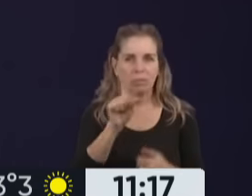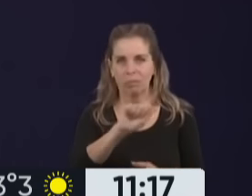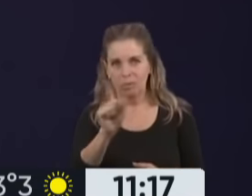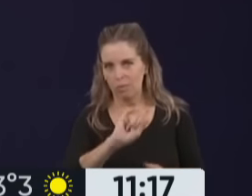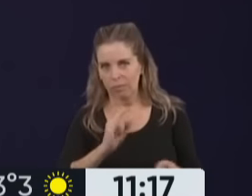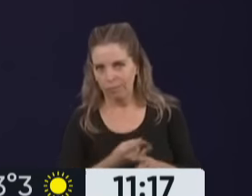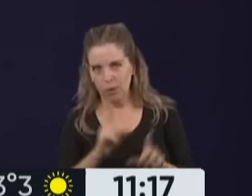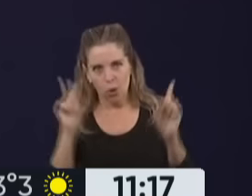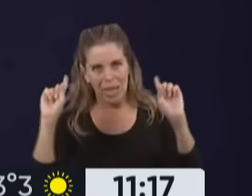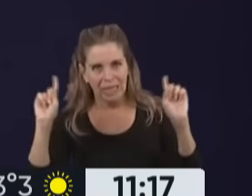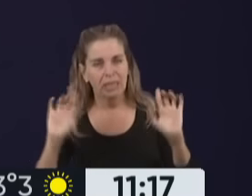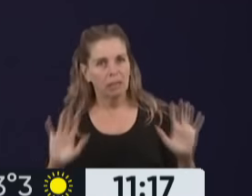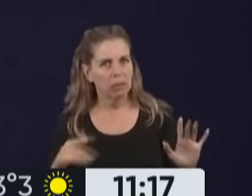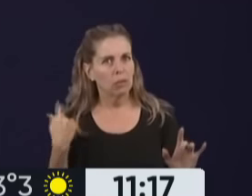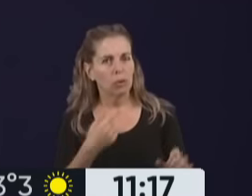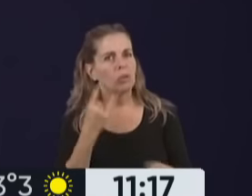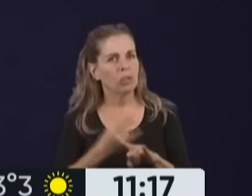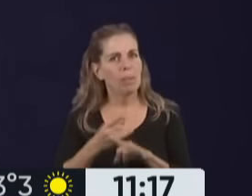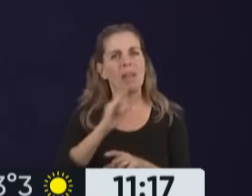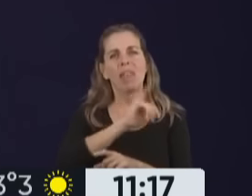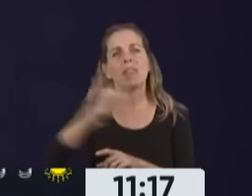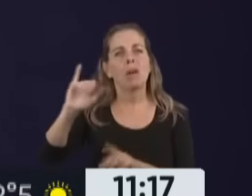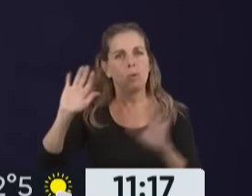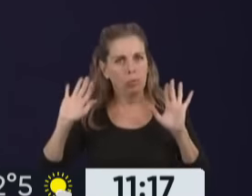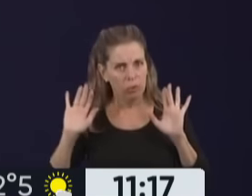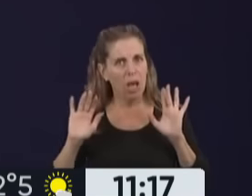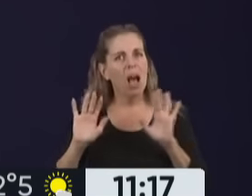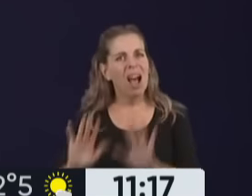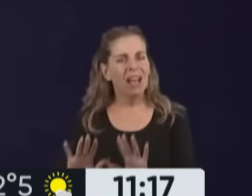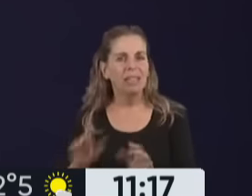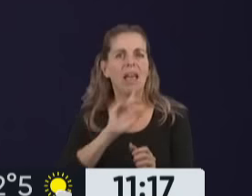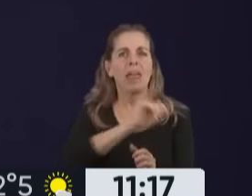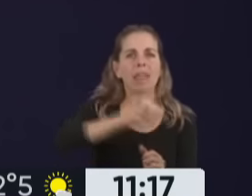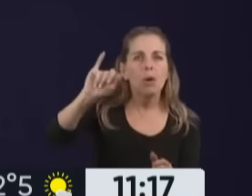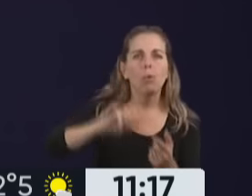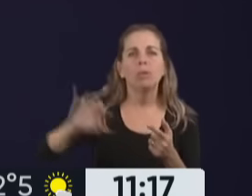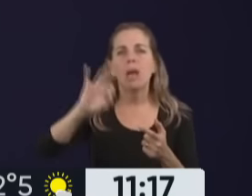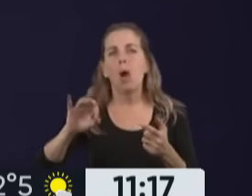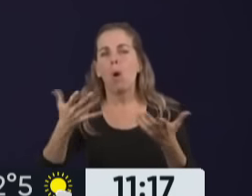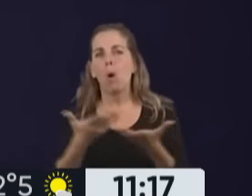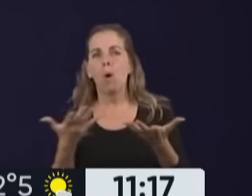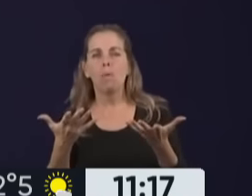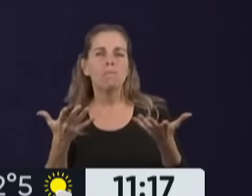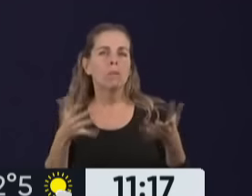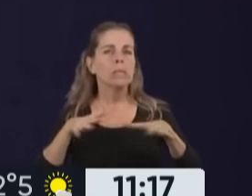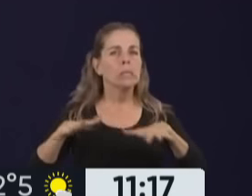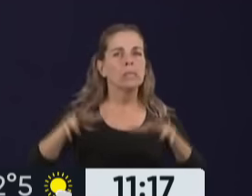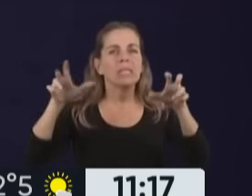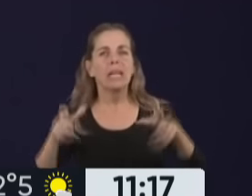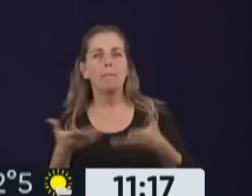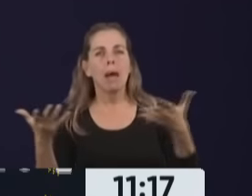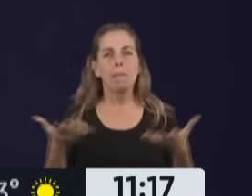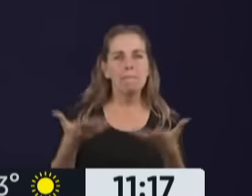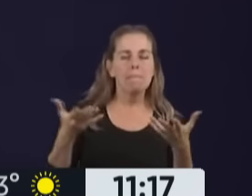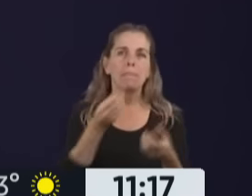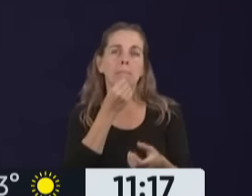Bueno, claramente eso no es así. Por supuesto, esto nos da todo lo que sean denuncias o cuestiones que juegan con